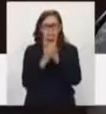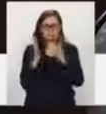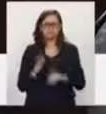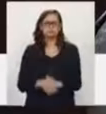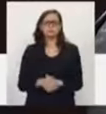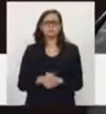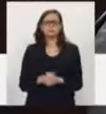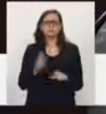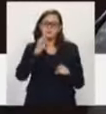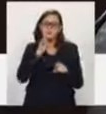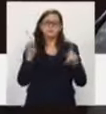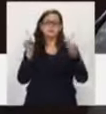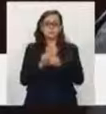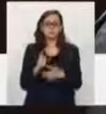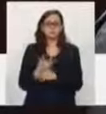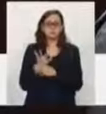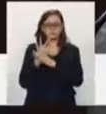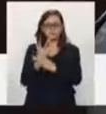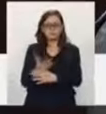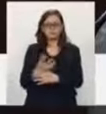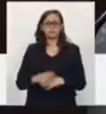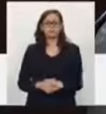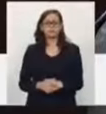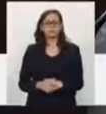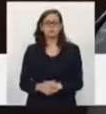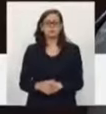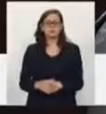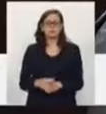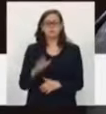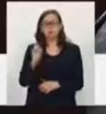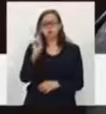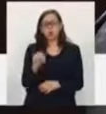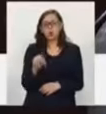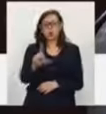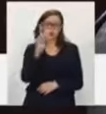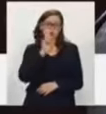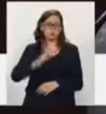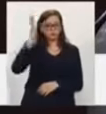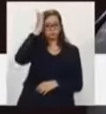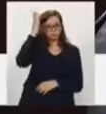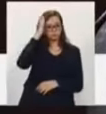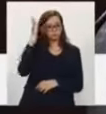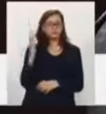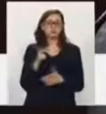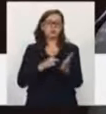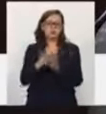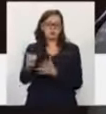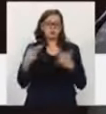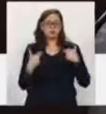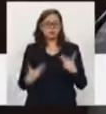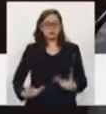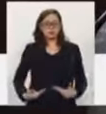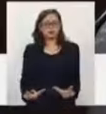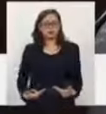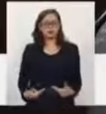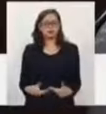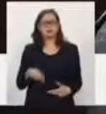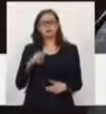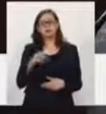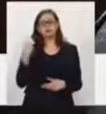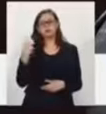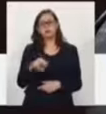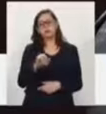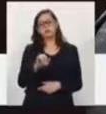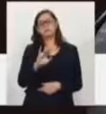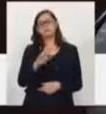Tal como sostiene la Alta Comisionada de las Naciones Unidas para los Derechos Humanos, Michelle